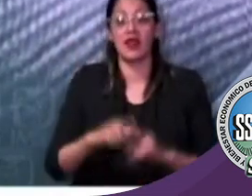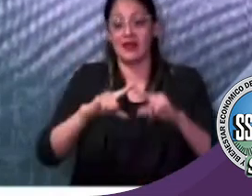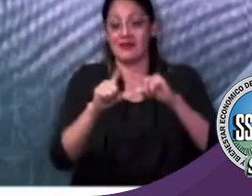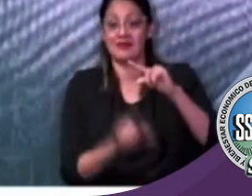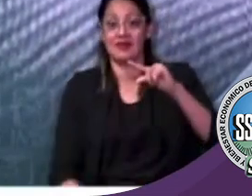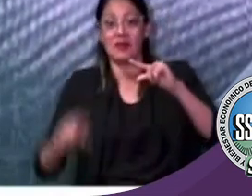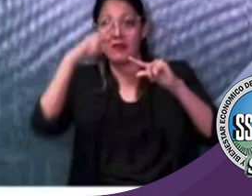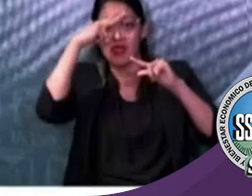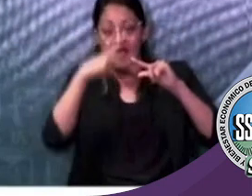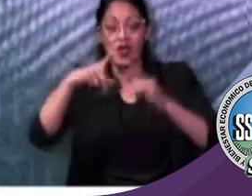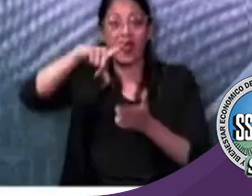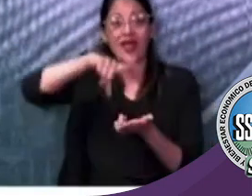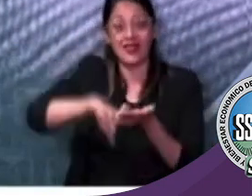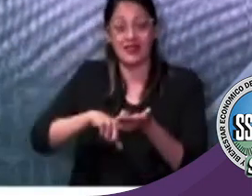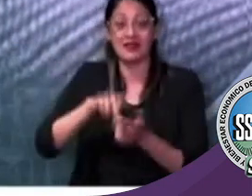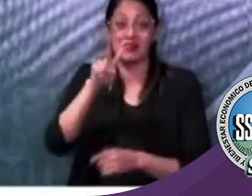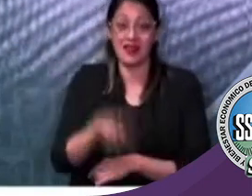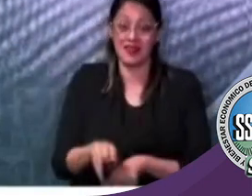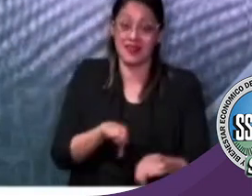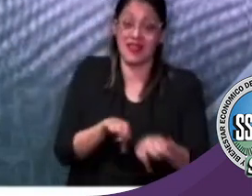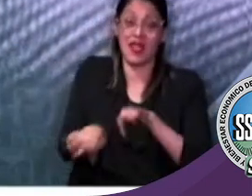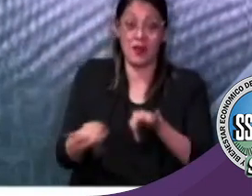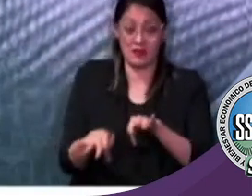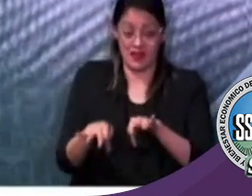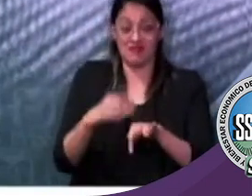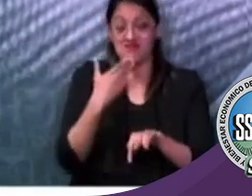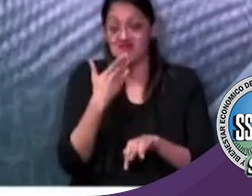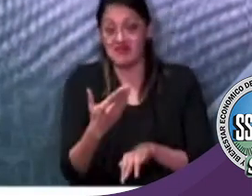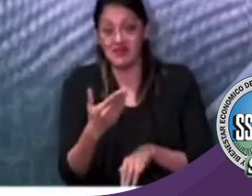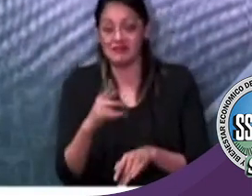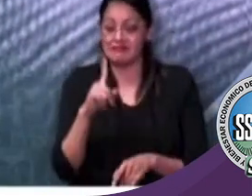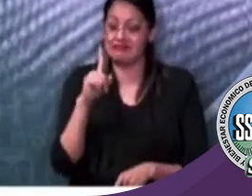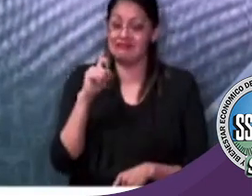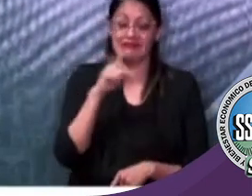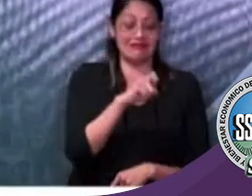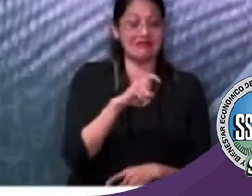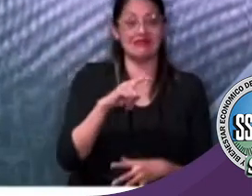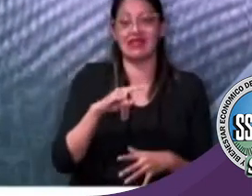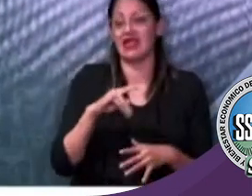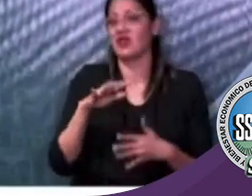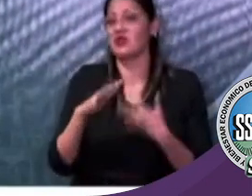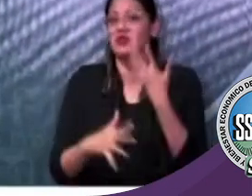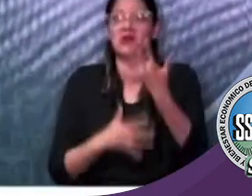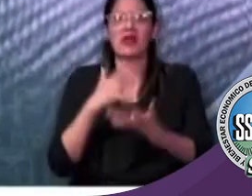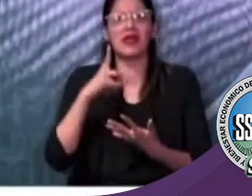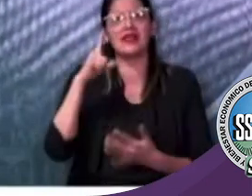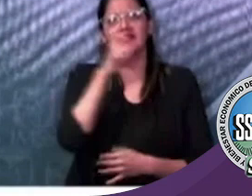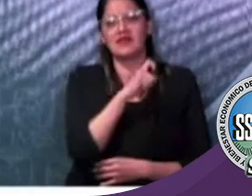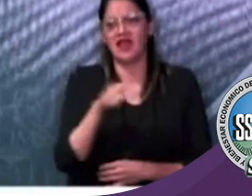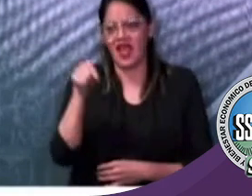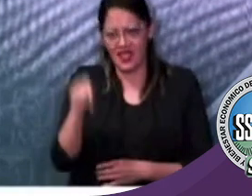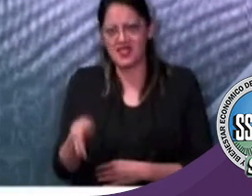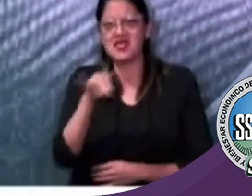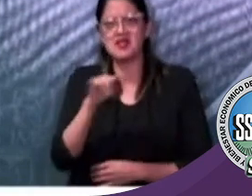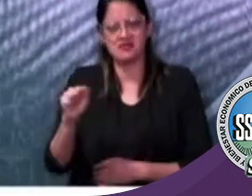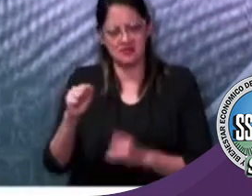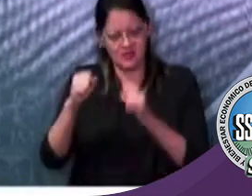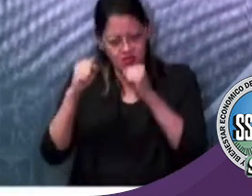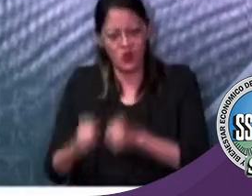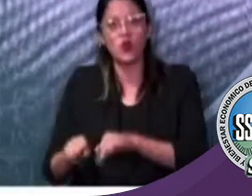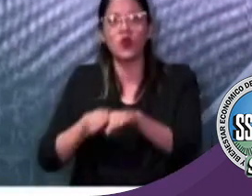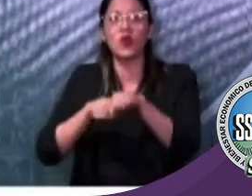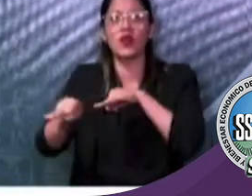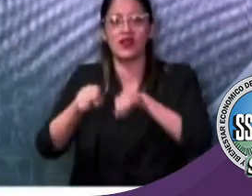México en donde la inestabilidad laboral es una constante. Sin embargo, el Seguro